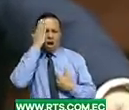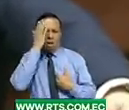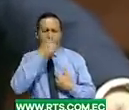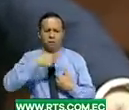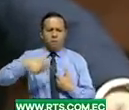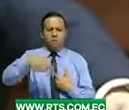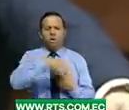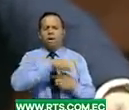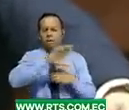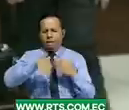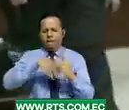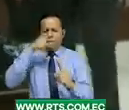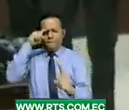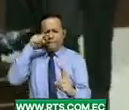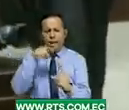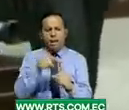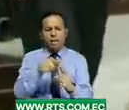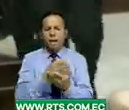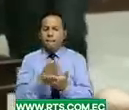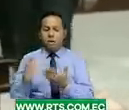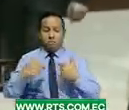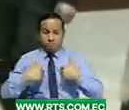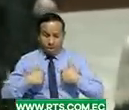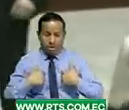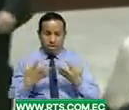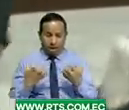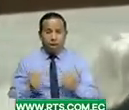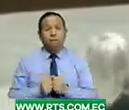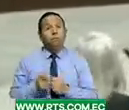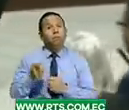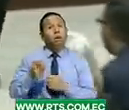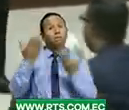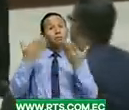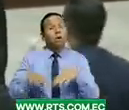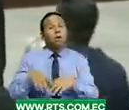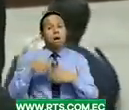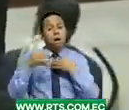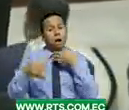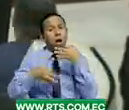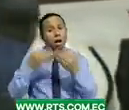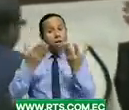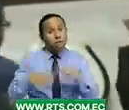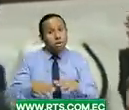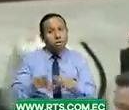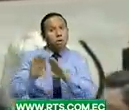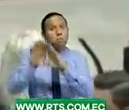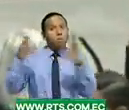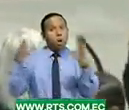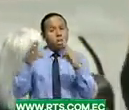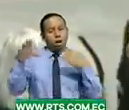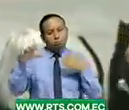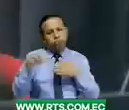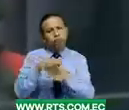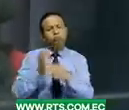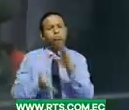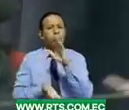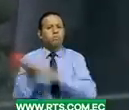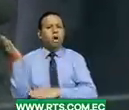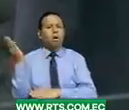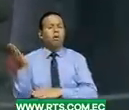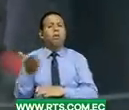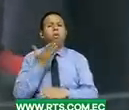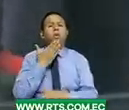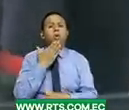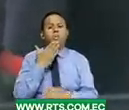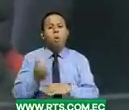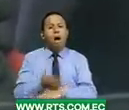trata todo esto. Guillermo Lasso terminó de rendir sus alegatos y salió por la puerta principal del Pleno sin antes recibir